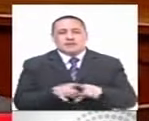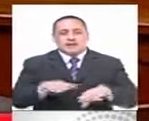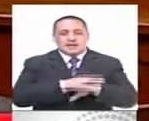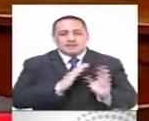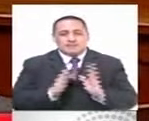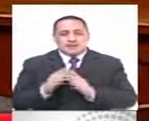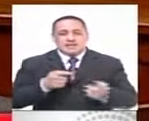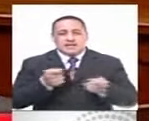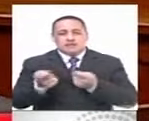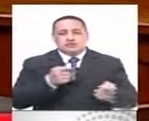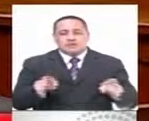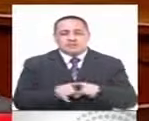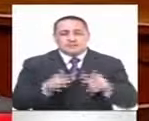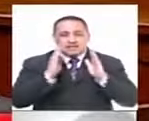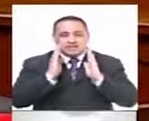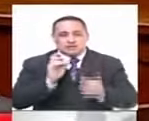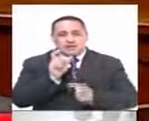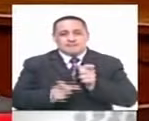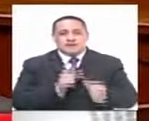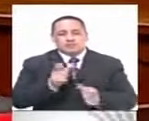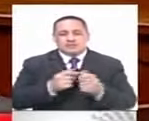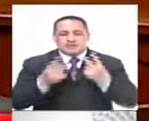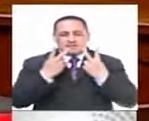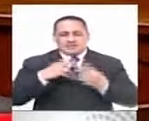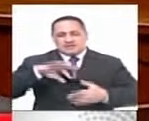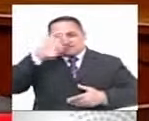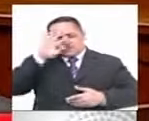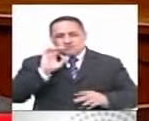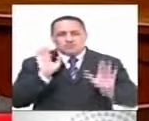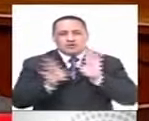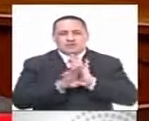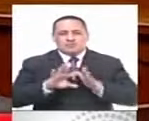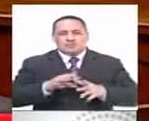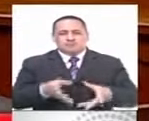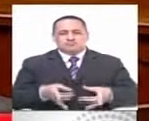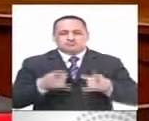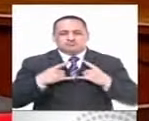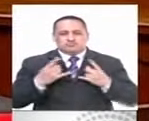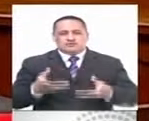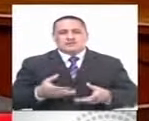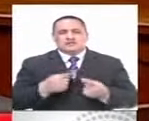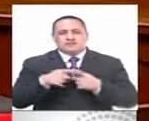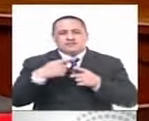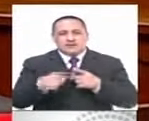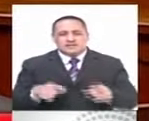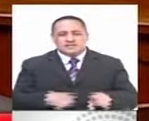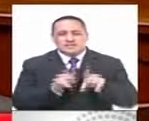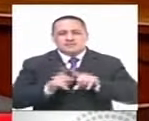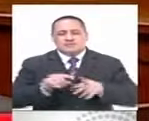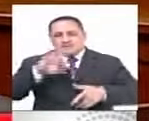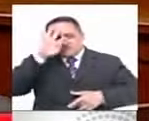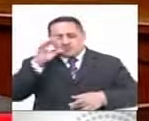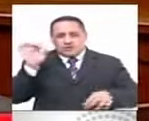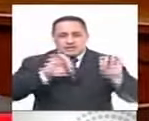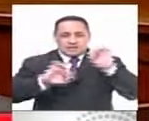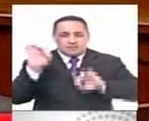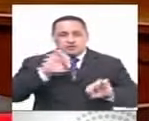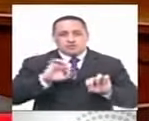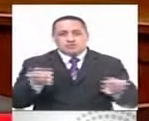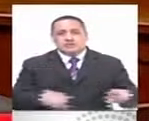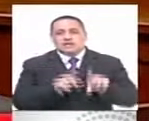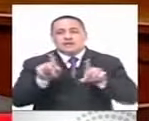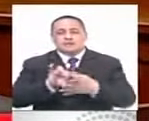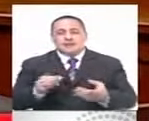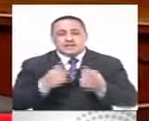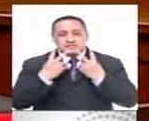Gestión Integral de Atención a Personas Afectadas por Metales Pesados, Metaloides y Sustancias Químico-Tóxicas,